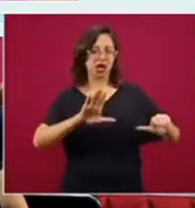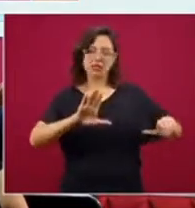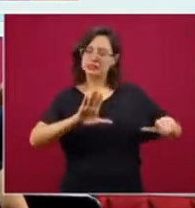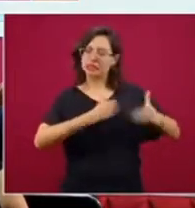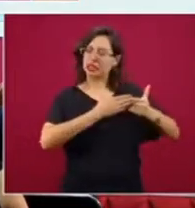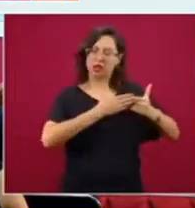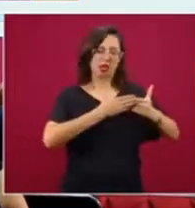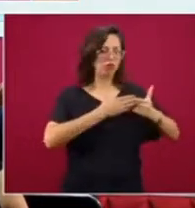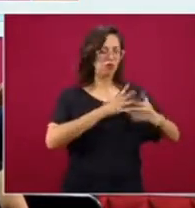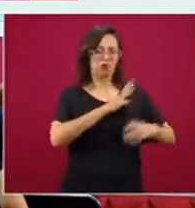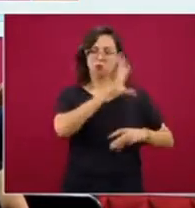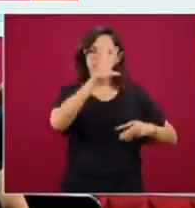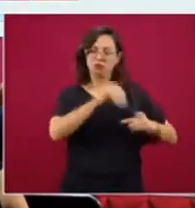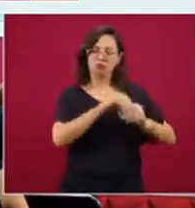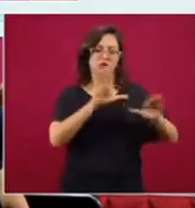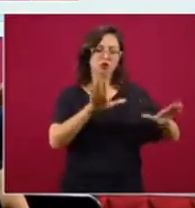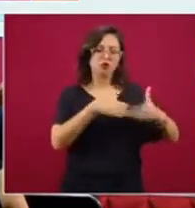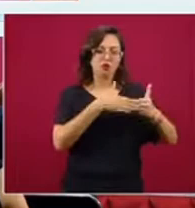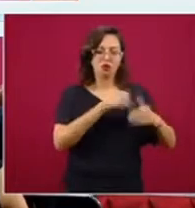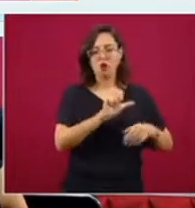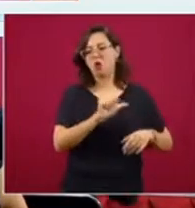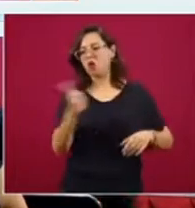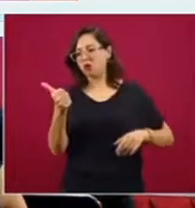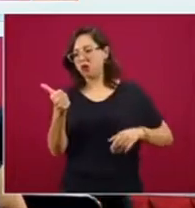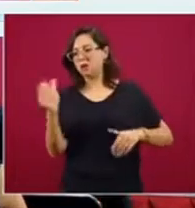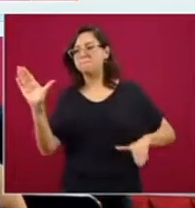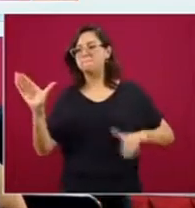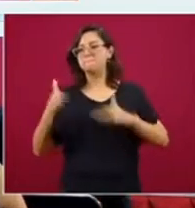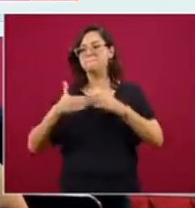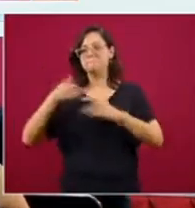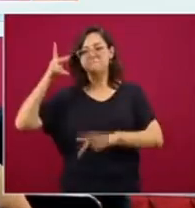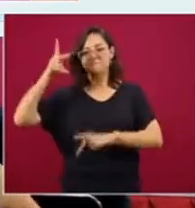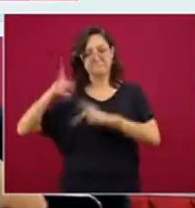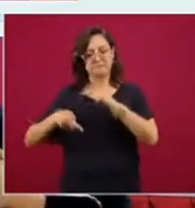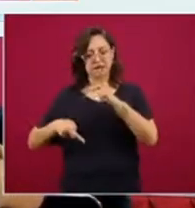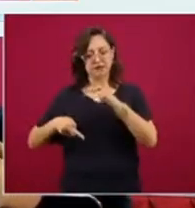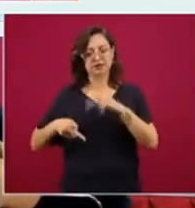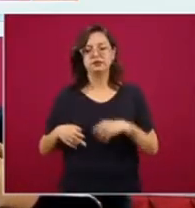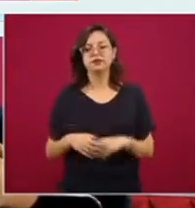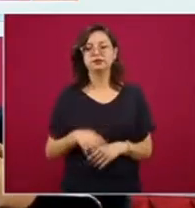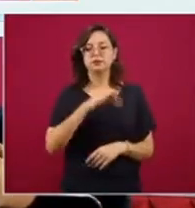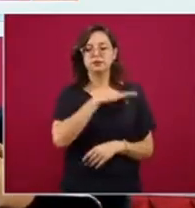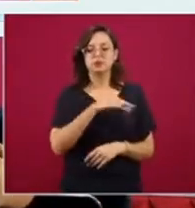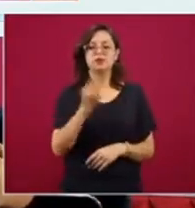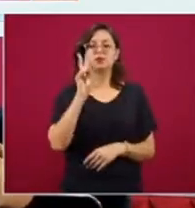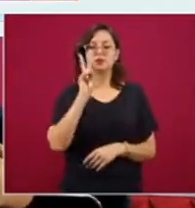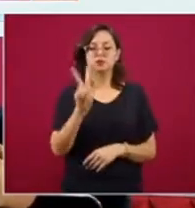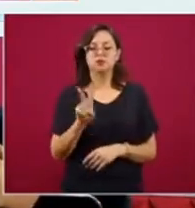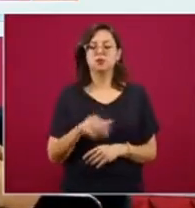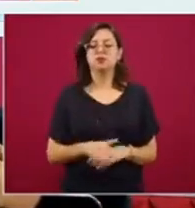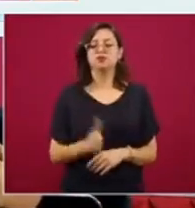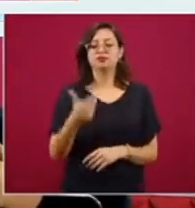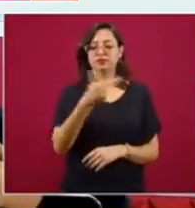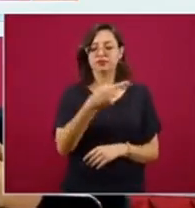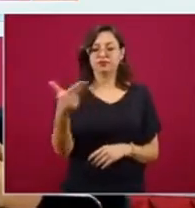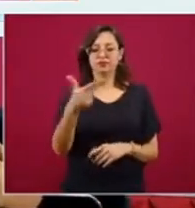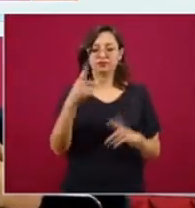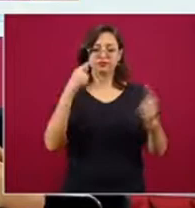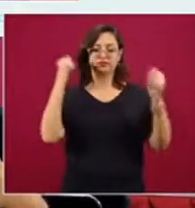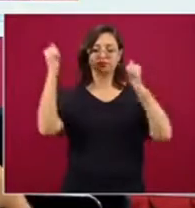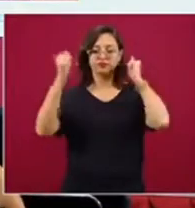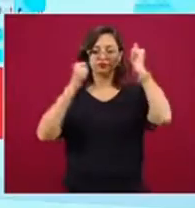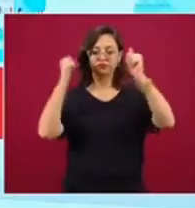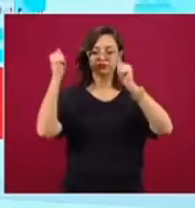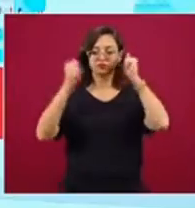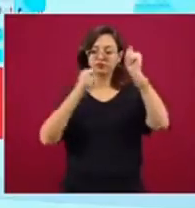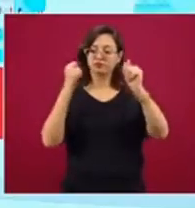otras en una forma parcial. Vámonos rápidamente con ellas. Hoteles y la actividad turística en general,